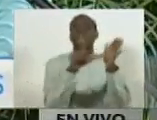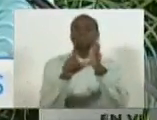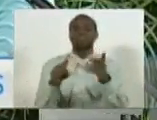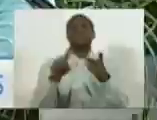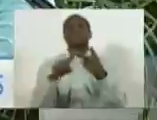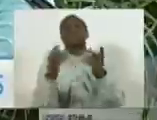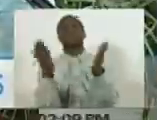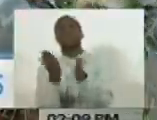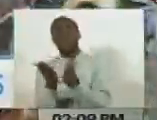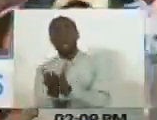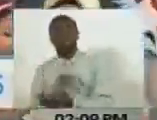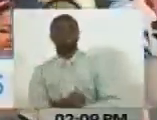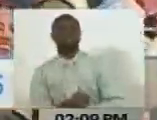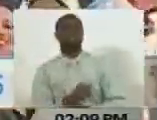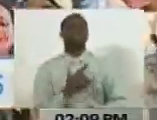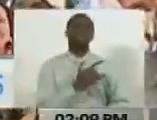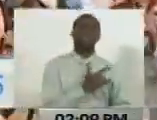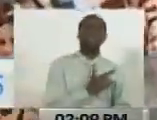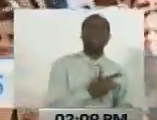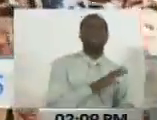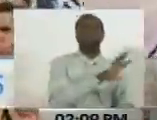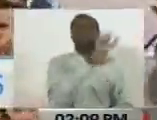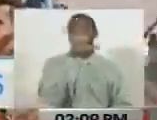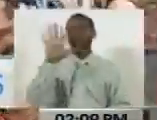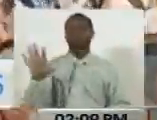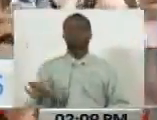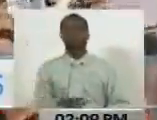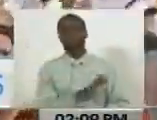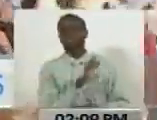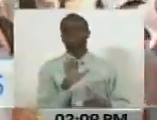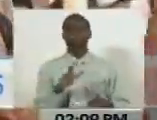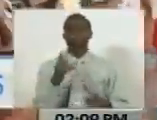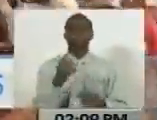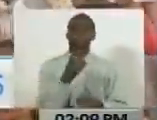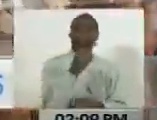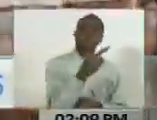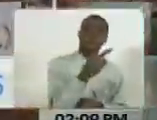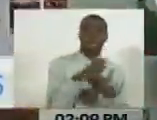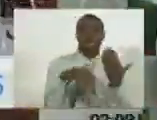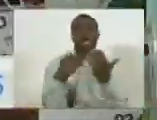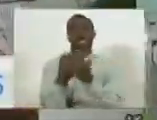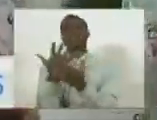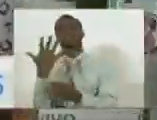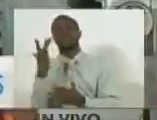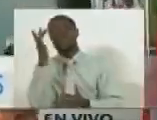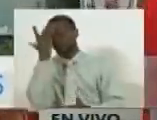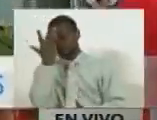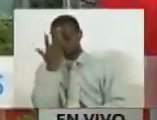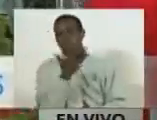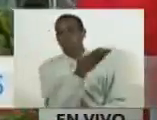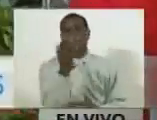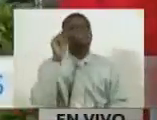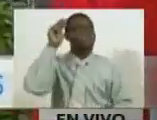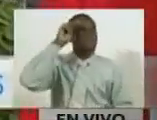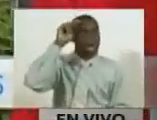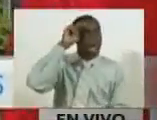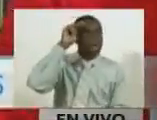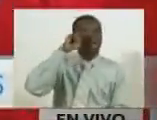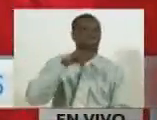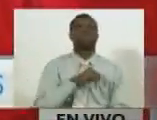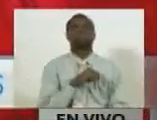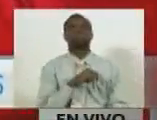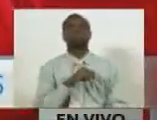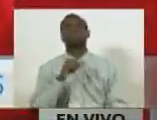escuelas, universidades del país. 2, 3, 4 y 5 de febrero, maestros,